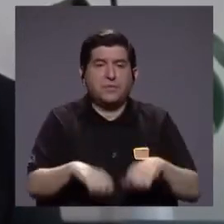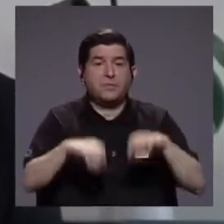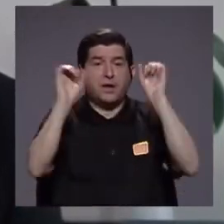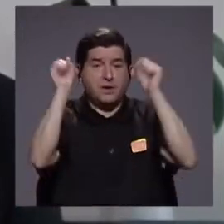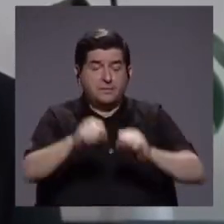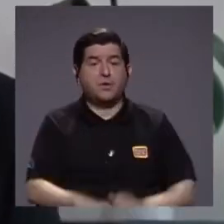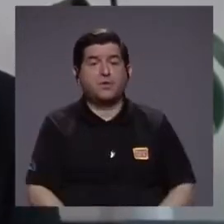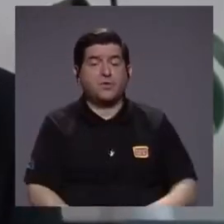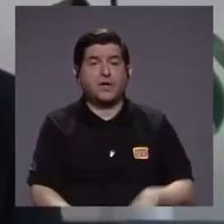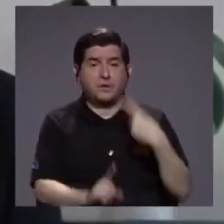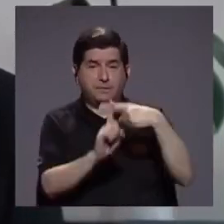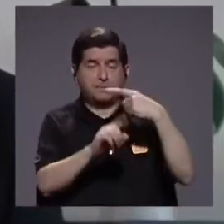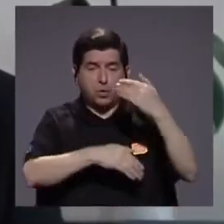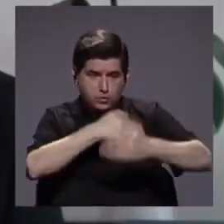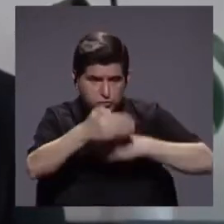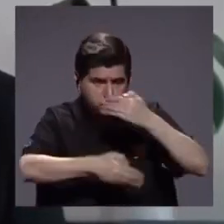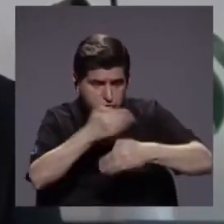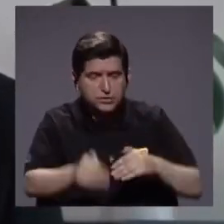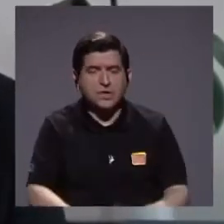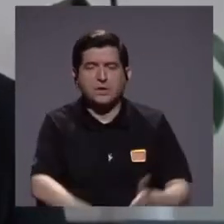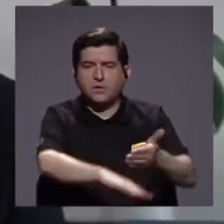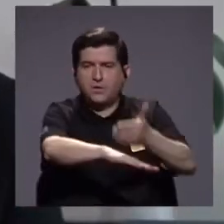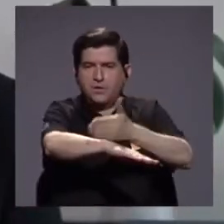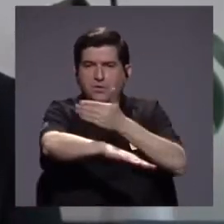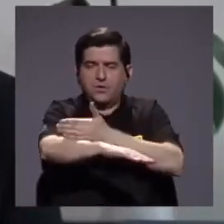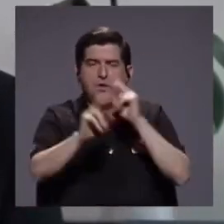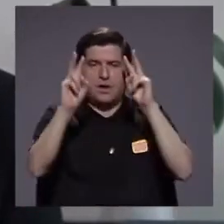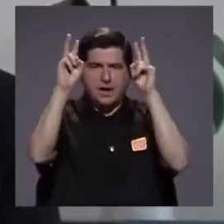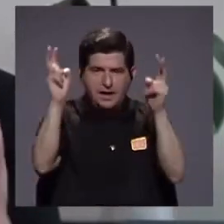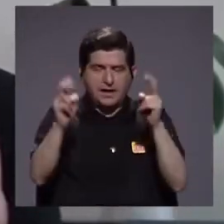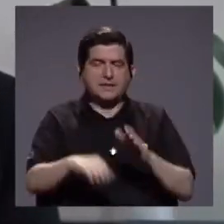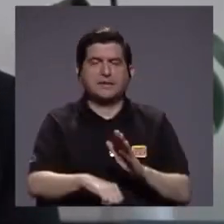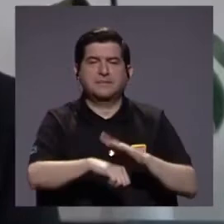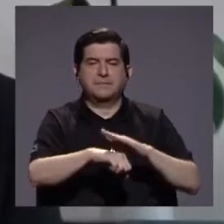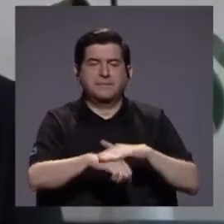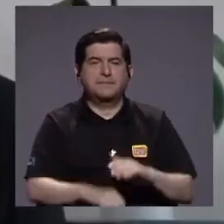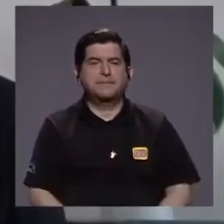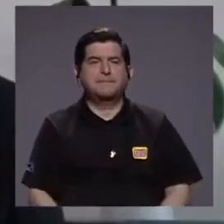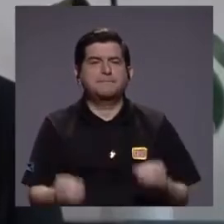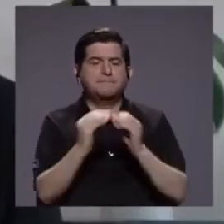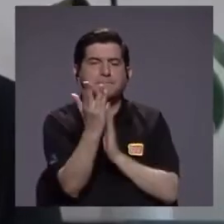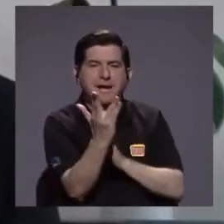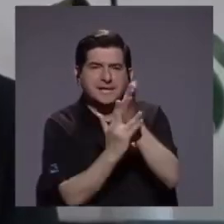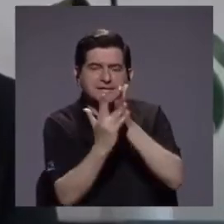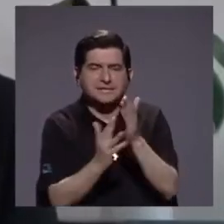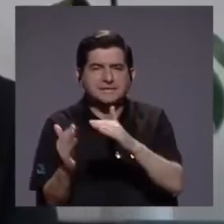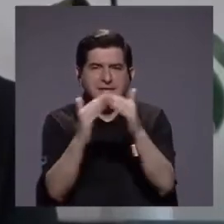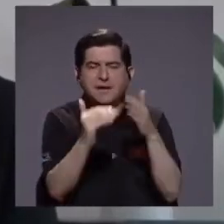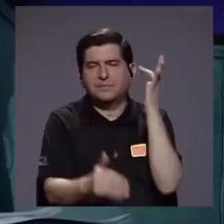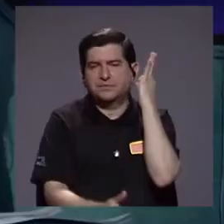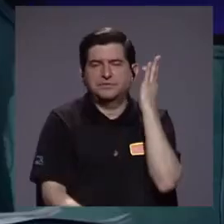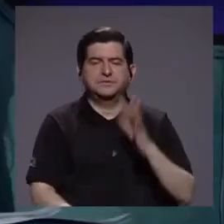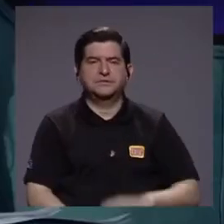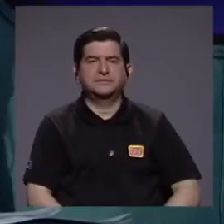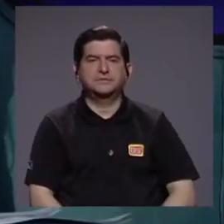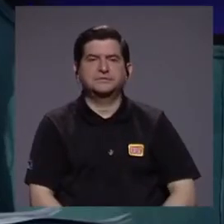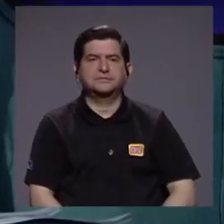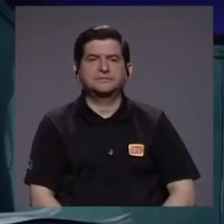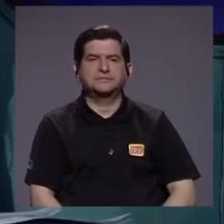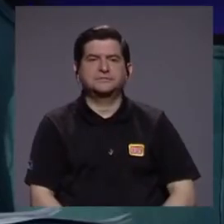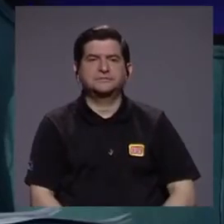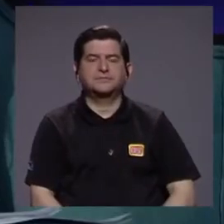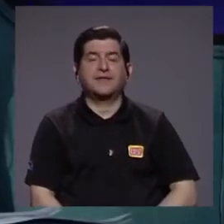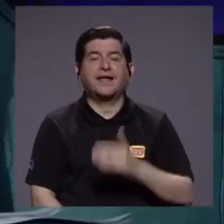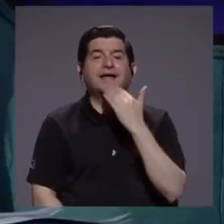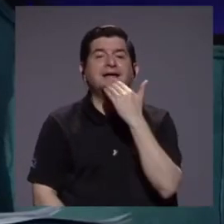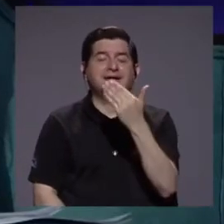pasos afirmativos y avanzar en este tema que permita más y más acceso a la población femenina.